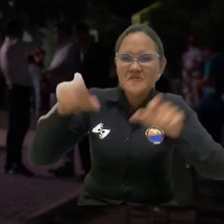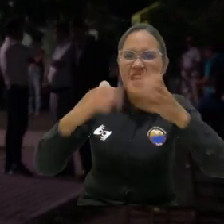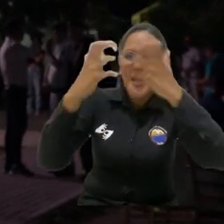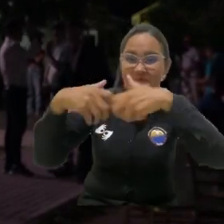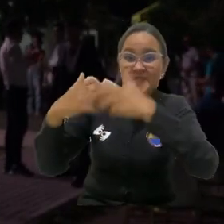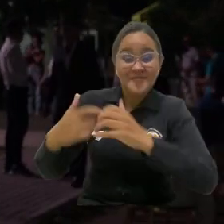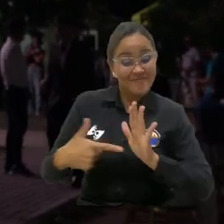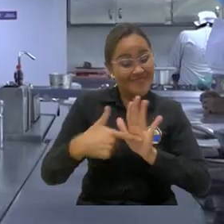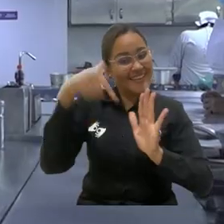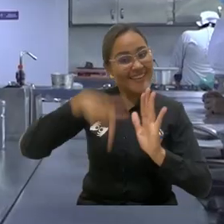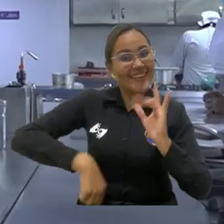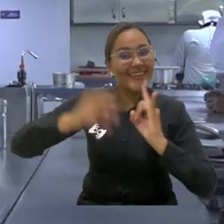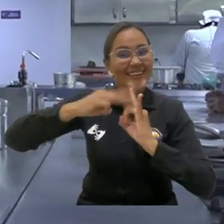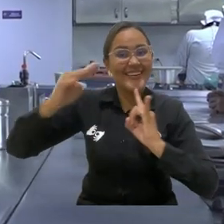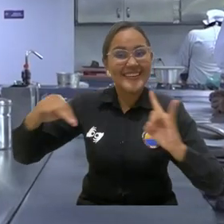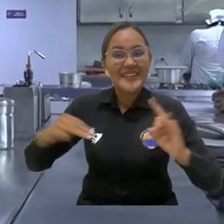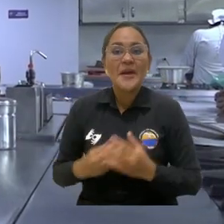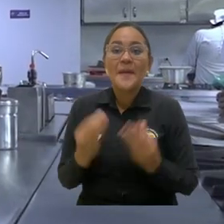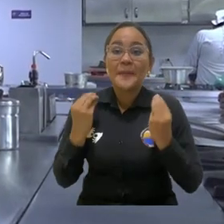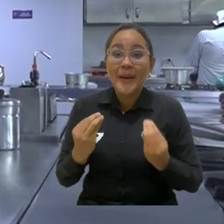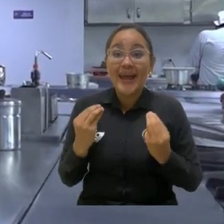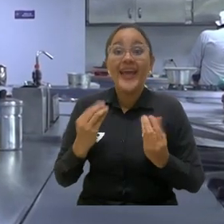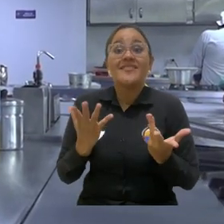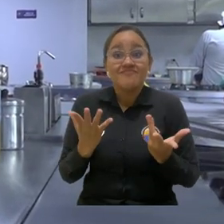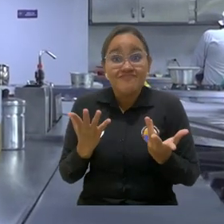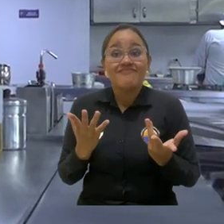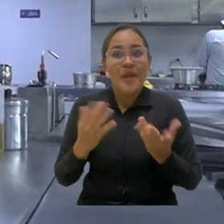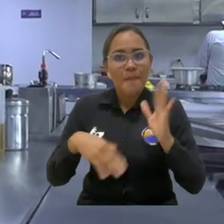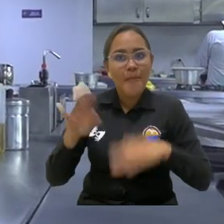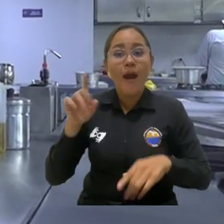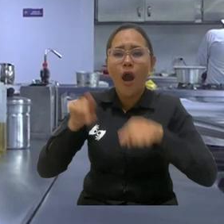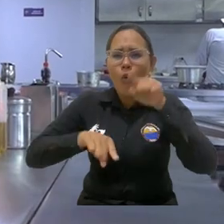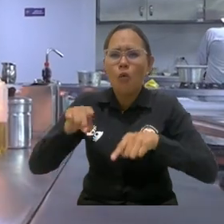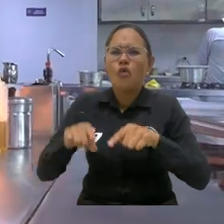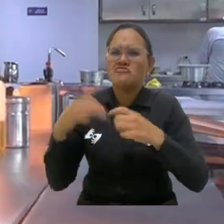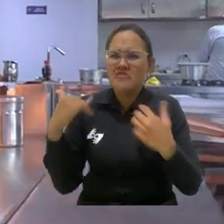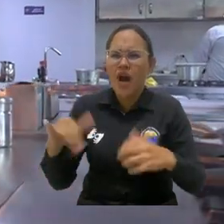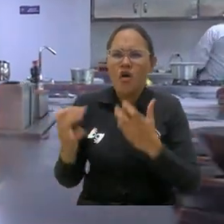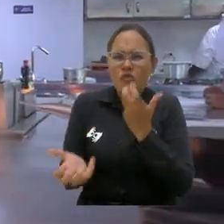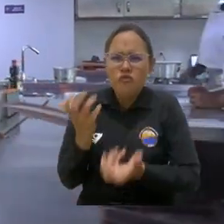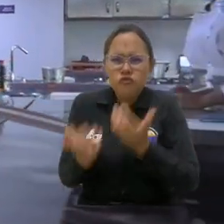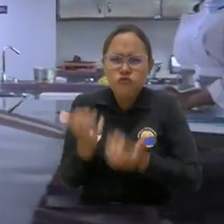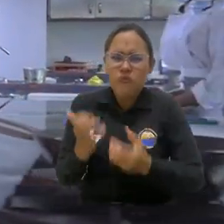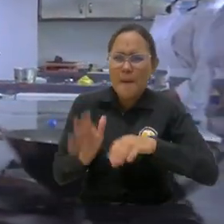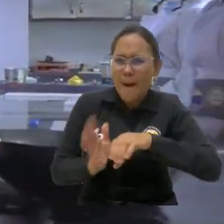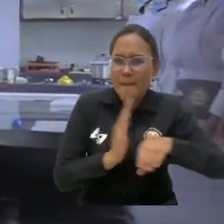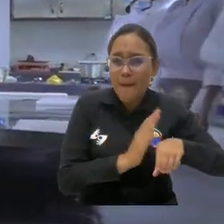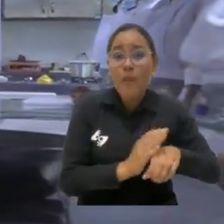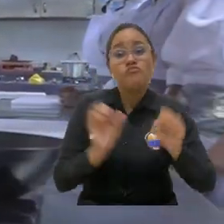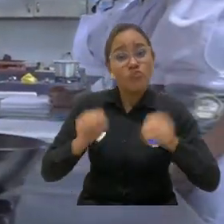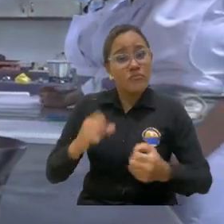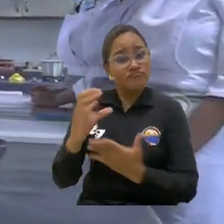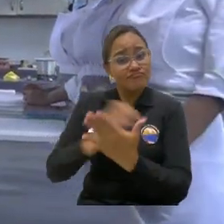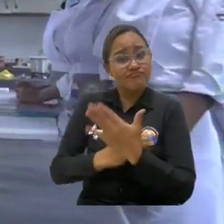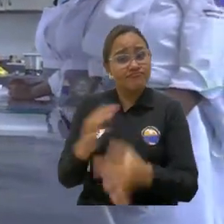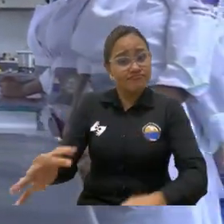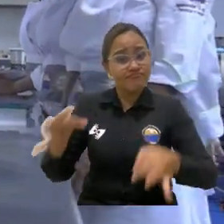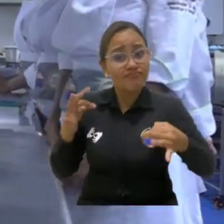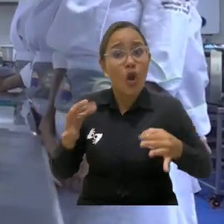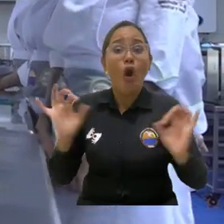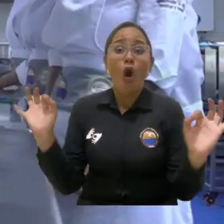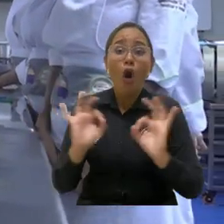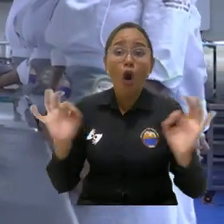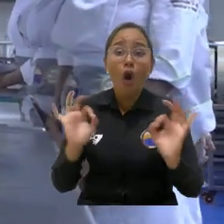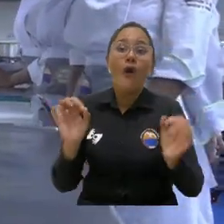que aquí está la universidad, para que las personas que estén ahí puedan certificarse o aquellos que ya están certificados